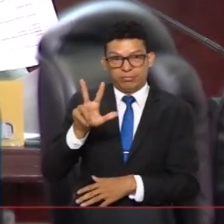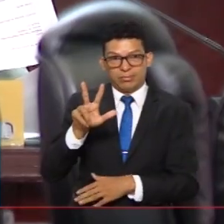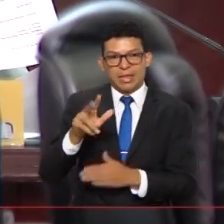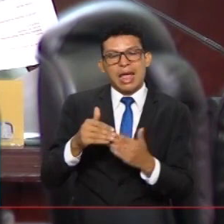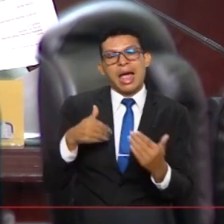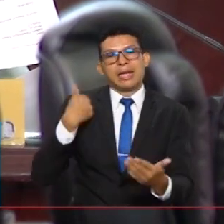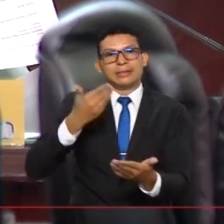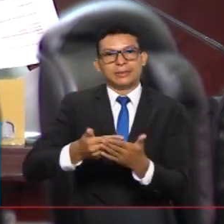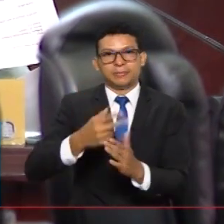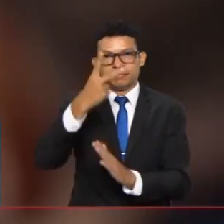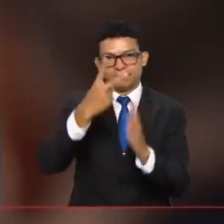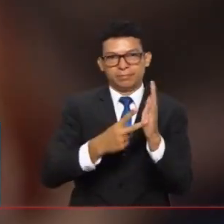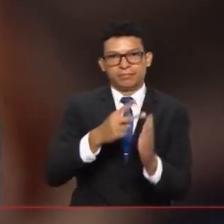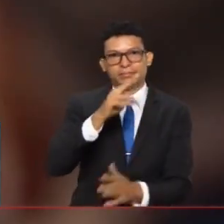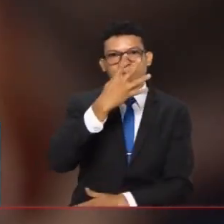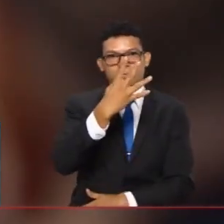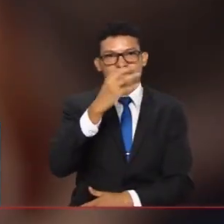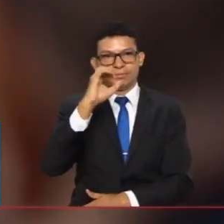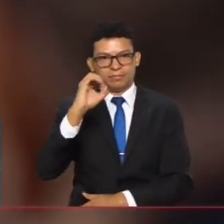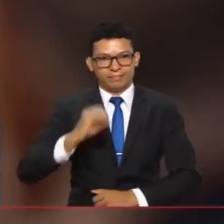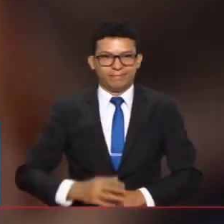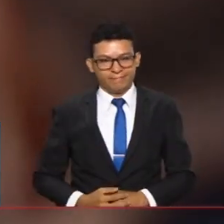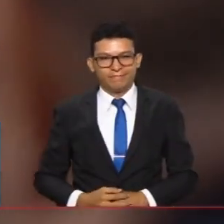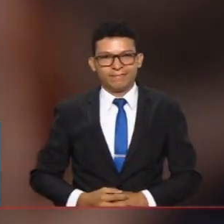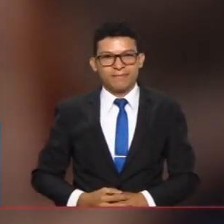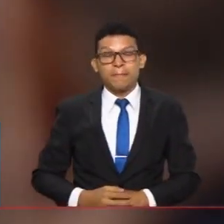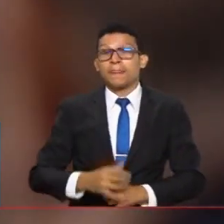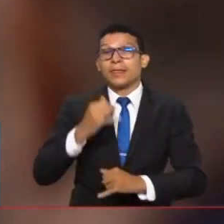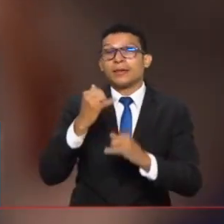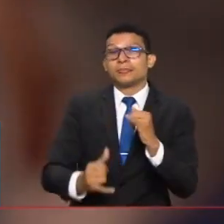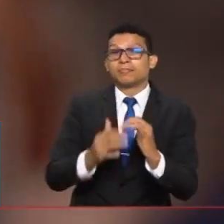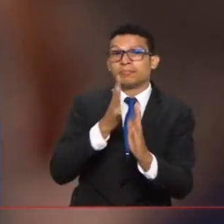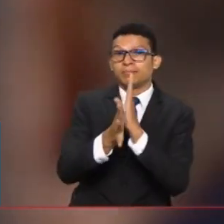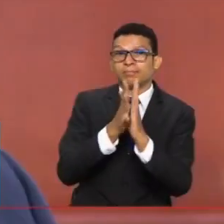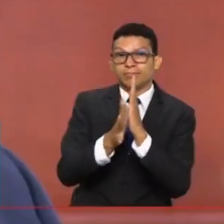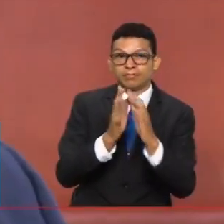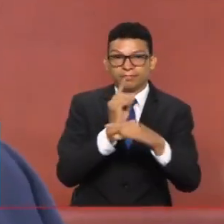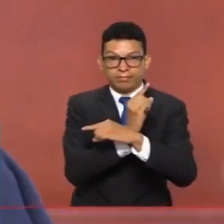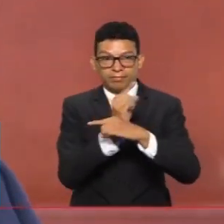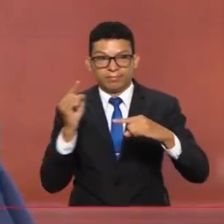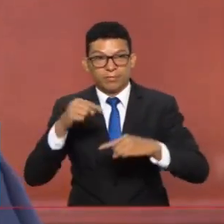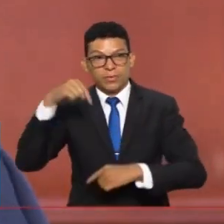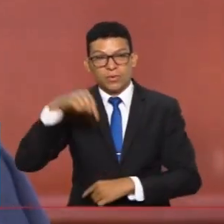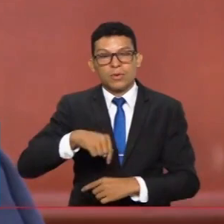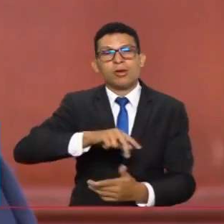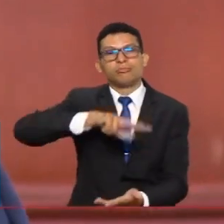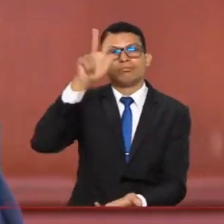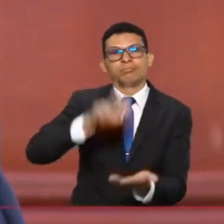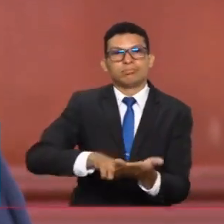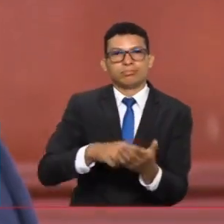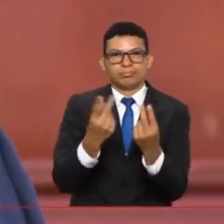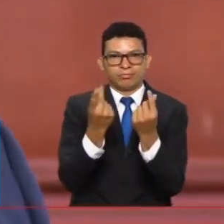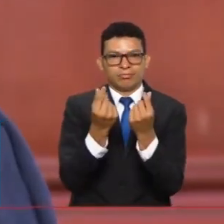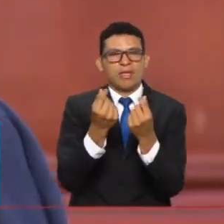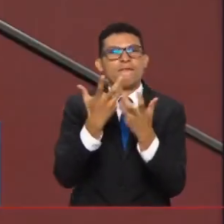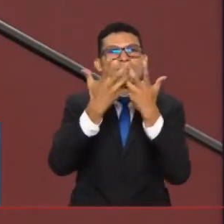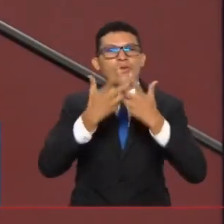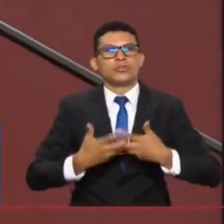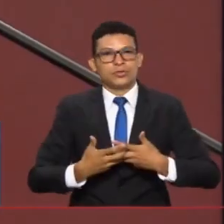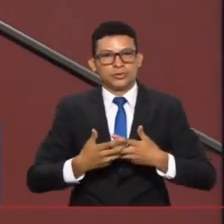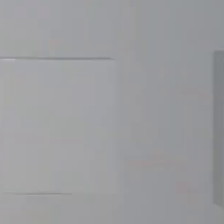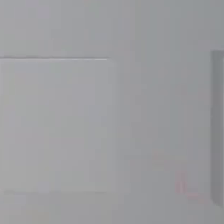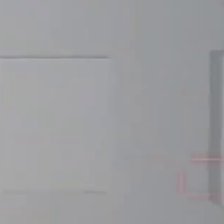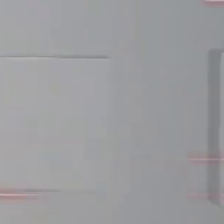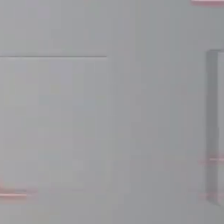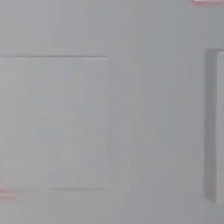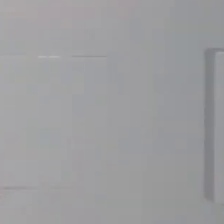este año y hasta el 2040. Por último, contarles que hoy y esta semana se estará aprobando el presupuesto de funcionamiento del